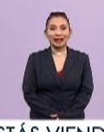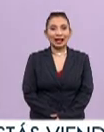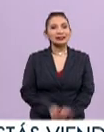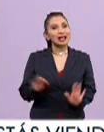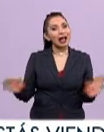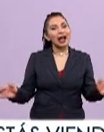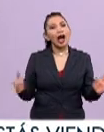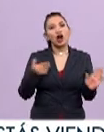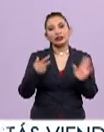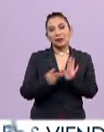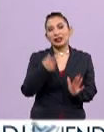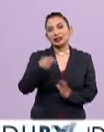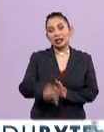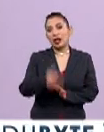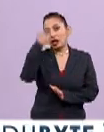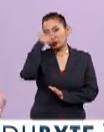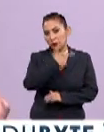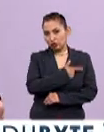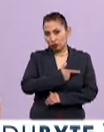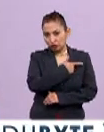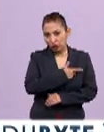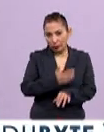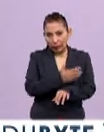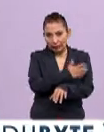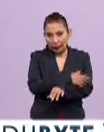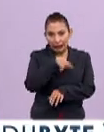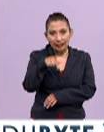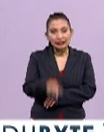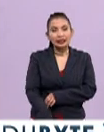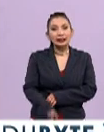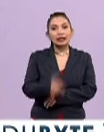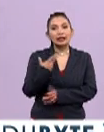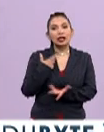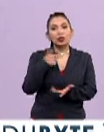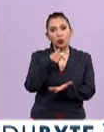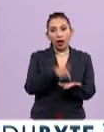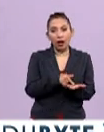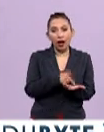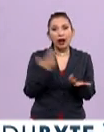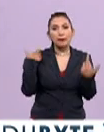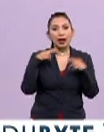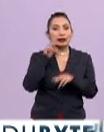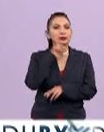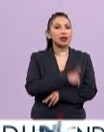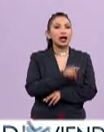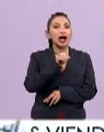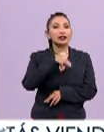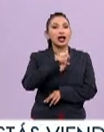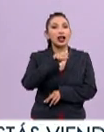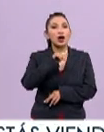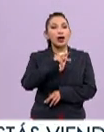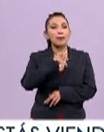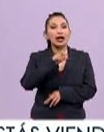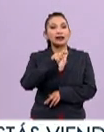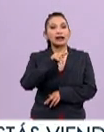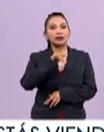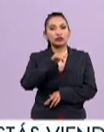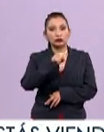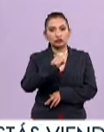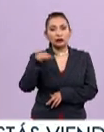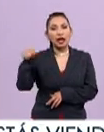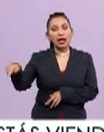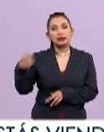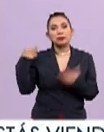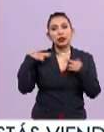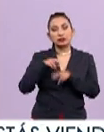Bueno, ya estamos de nueva cuenta y esta noche me da mucho gusto que nos acompañen aquí en el estudio la maestra Ana Laura Barriendo Rodríguez